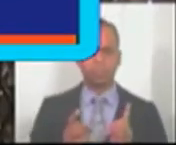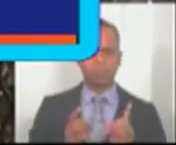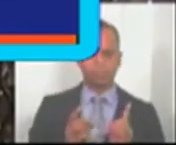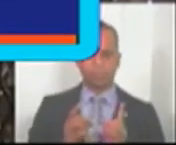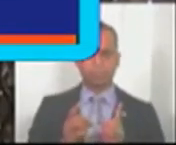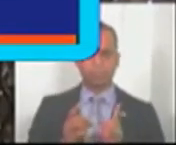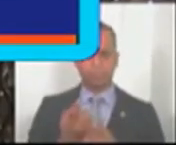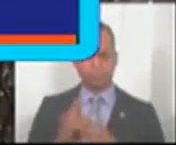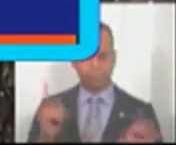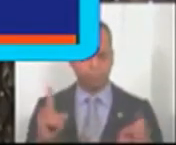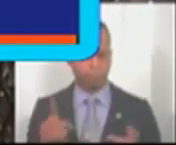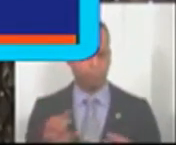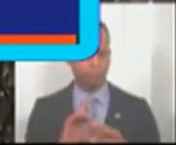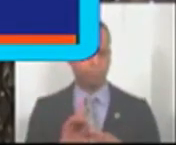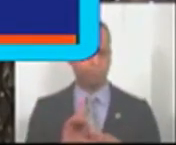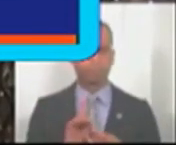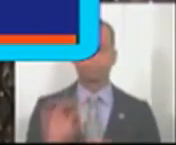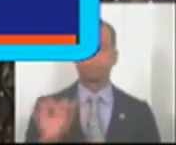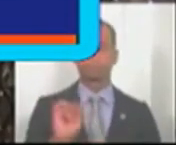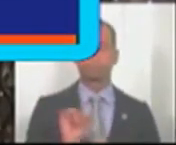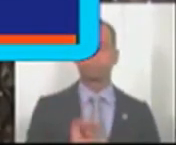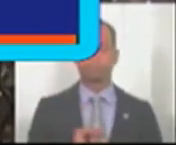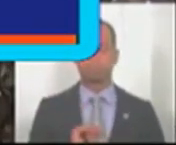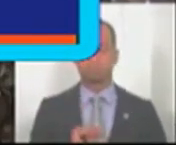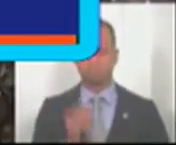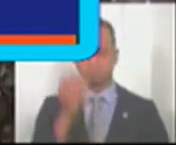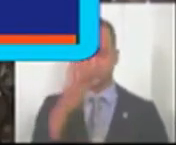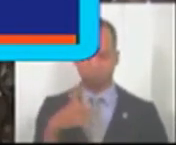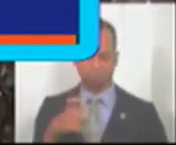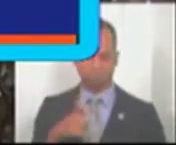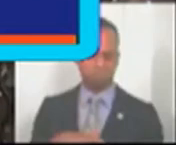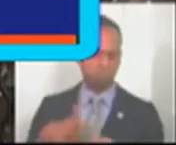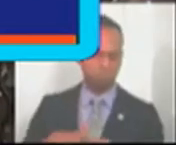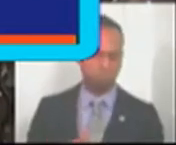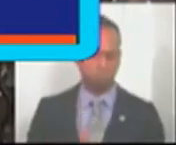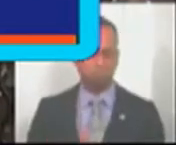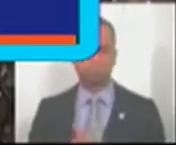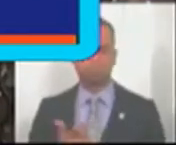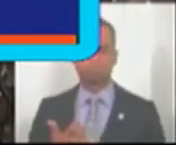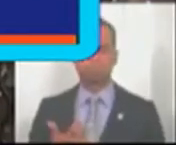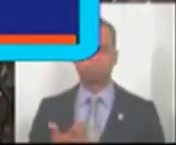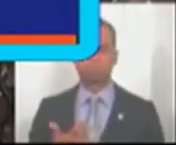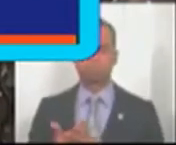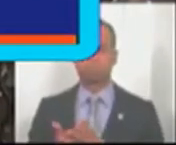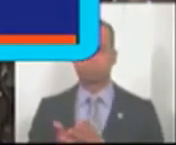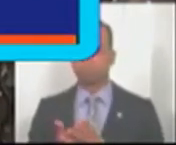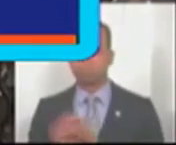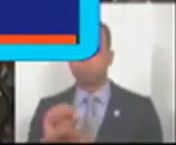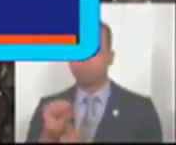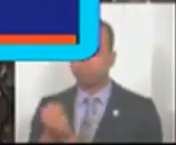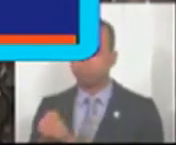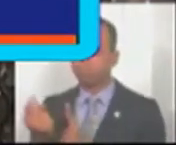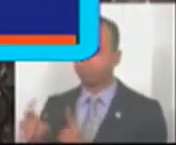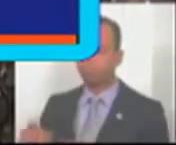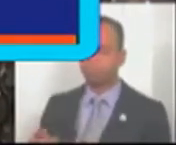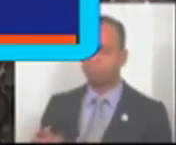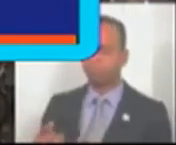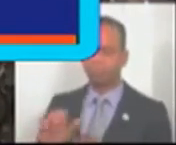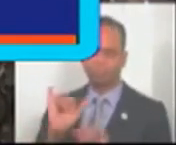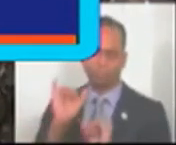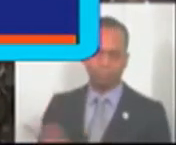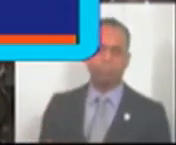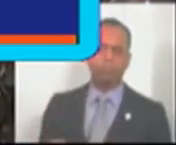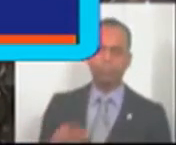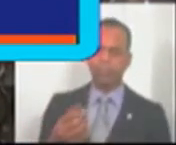común, muy querido, don Juan Luis Cebrián, en medio del contexto de estar confinado, ¿no?, en